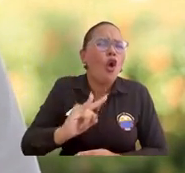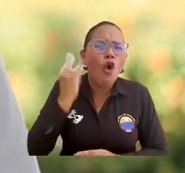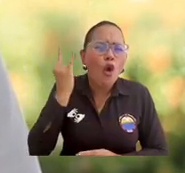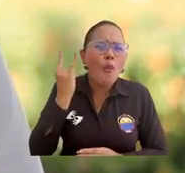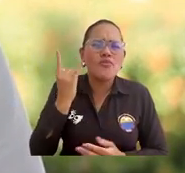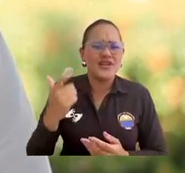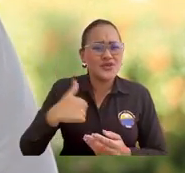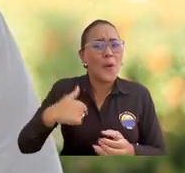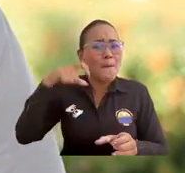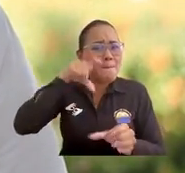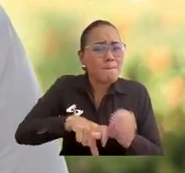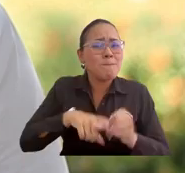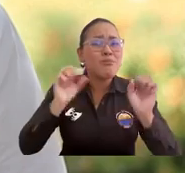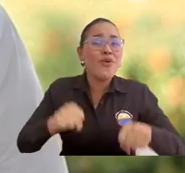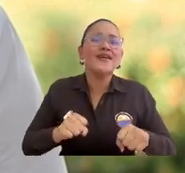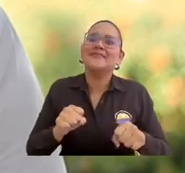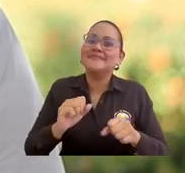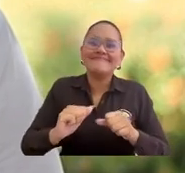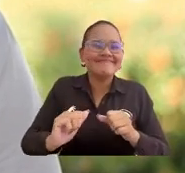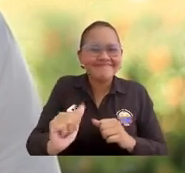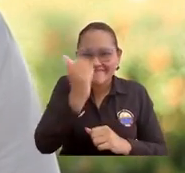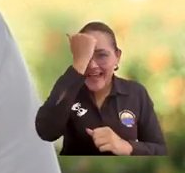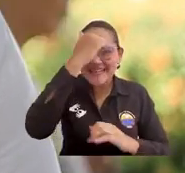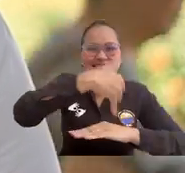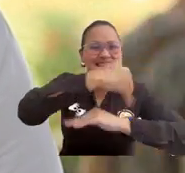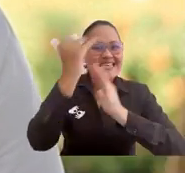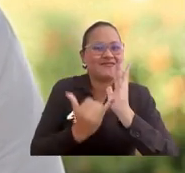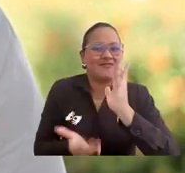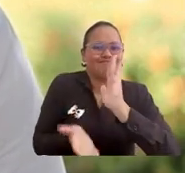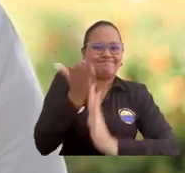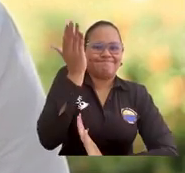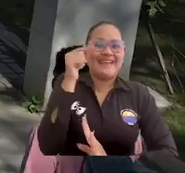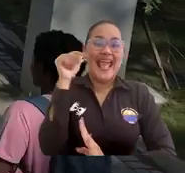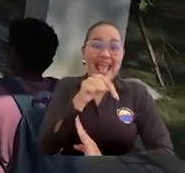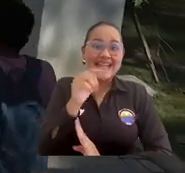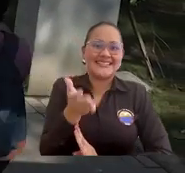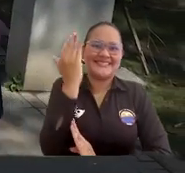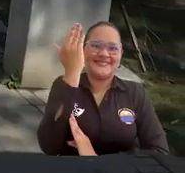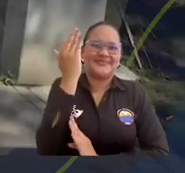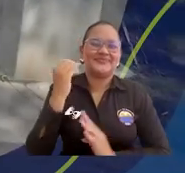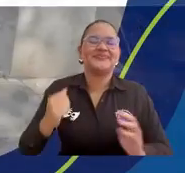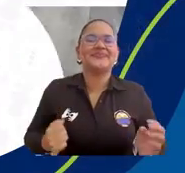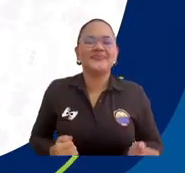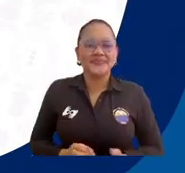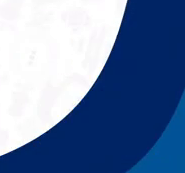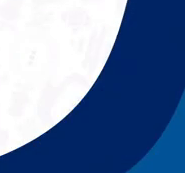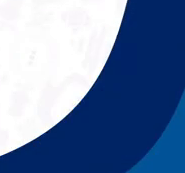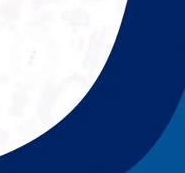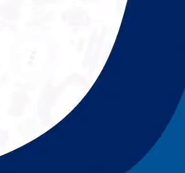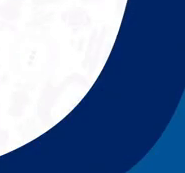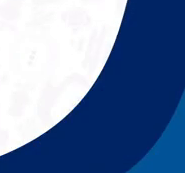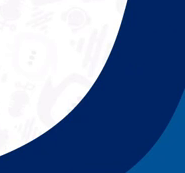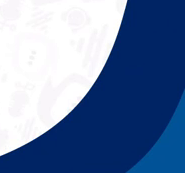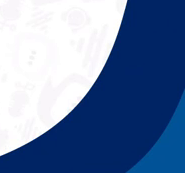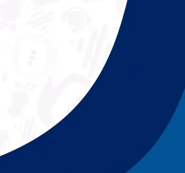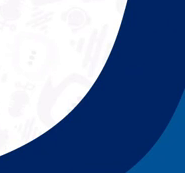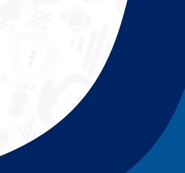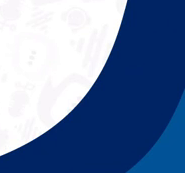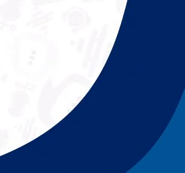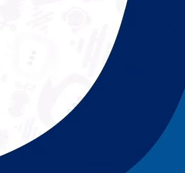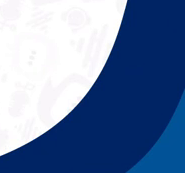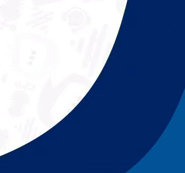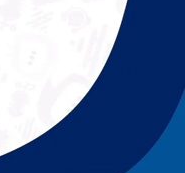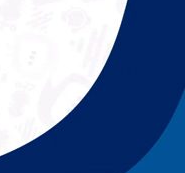punes hfes que presenten los aspirantes que se inscriban y cumplan al momento de la admisión Universidad del